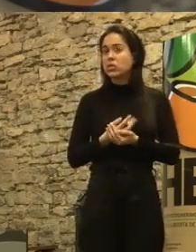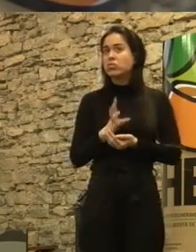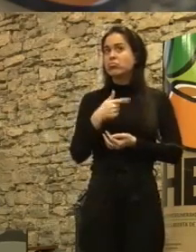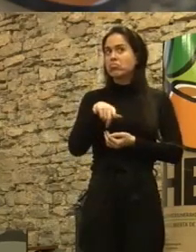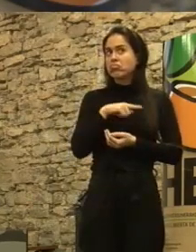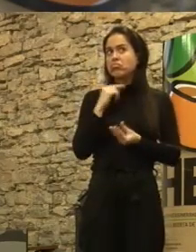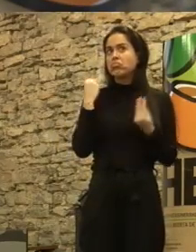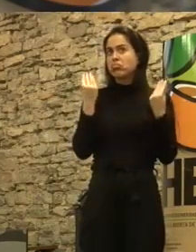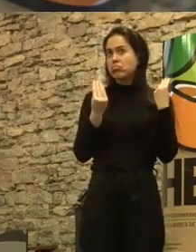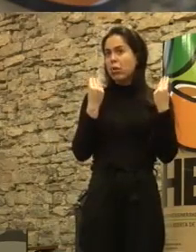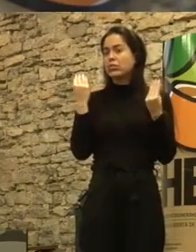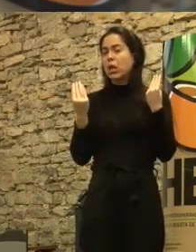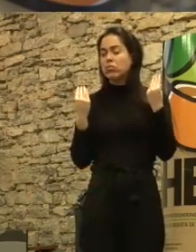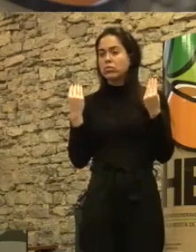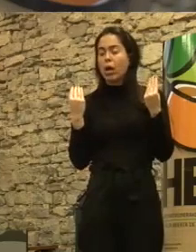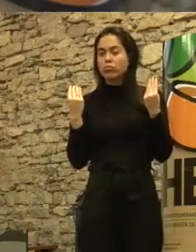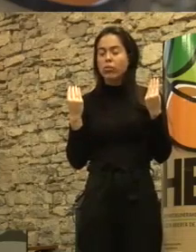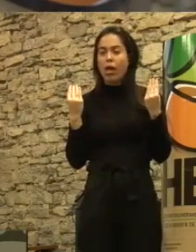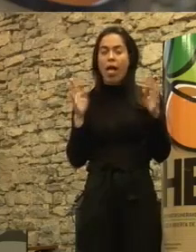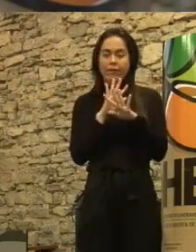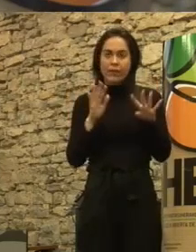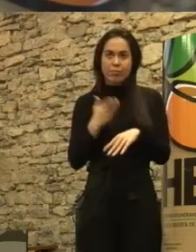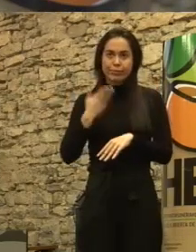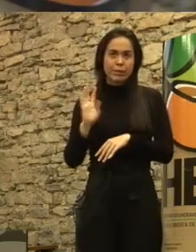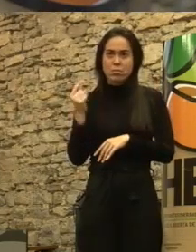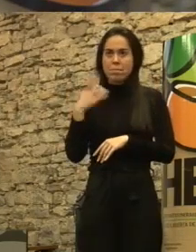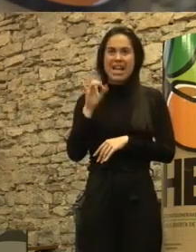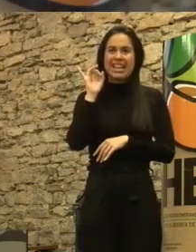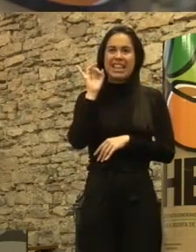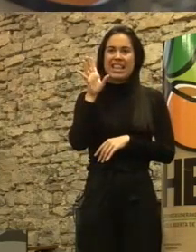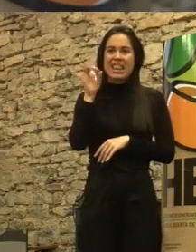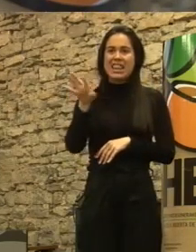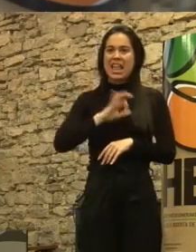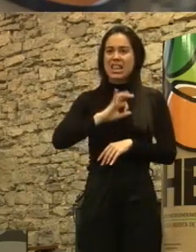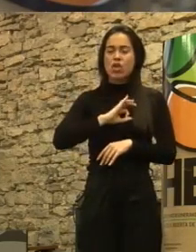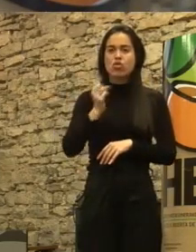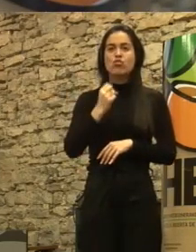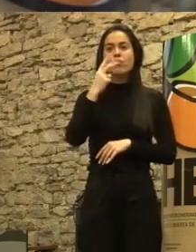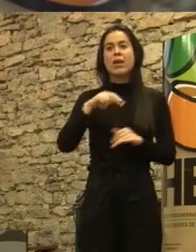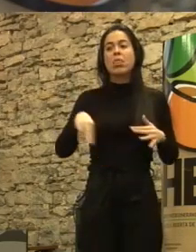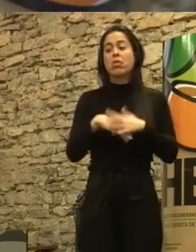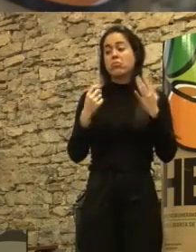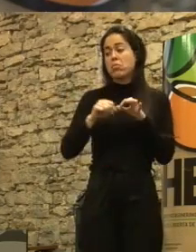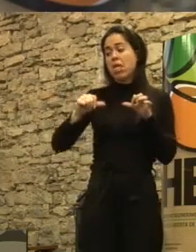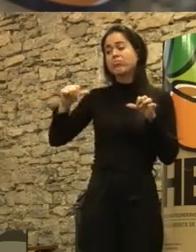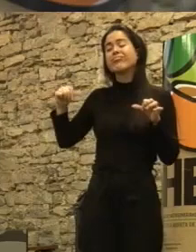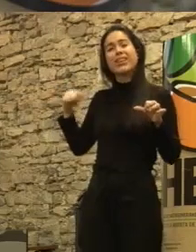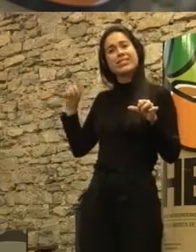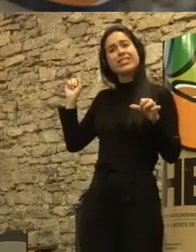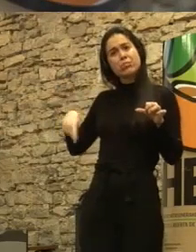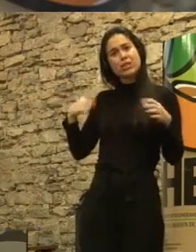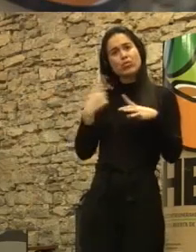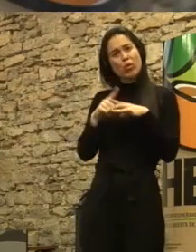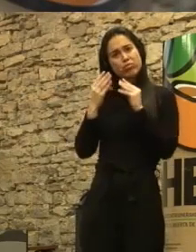la explosión fue ese 15 de enero en el 2018, pero algo antes había hecho, y algo antes yo creo que